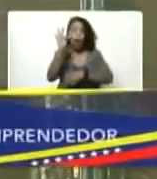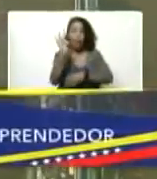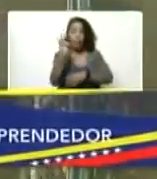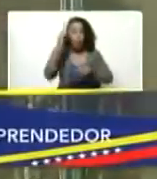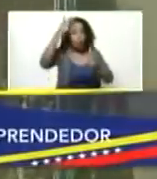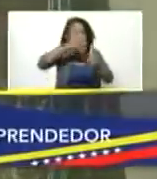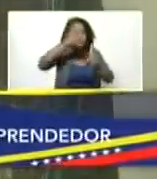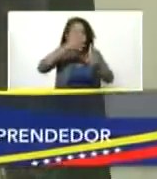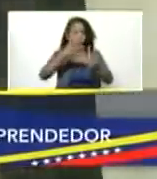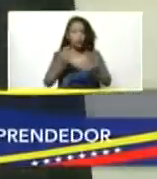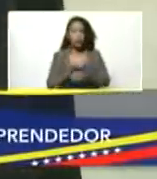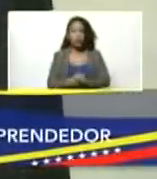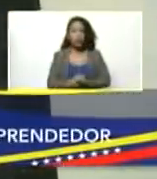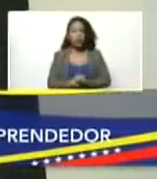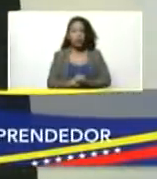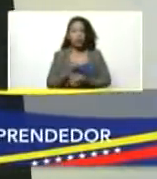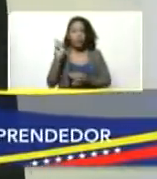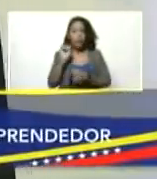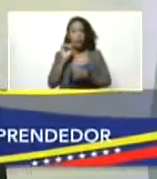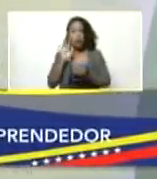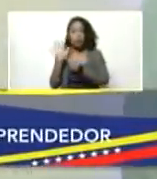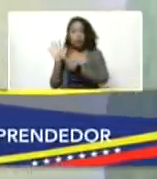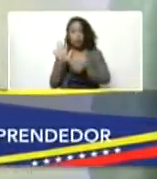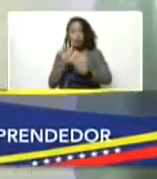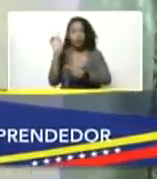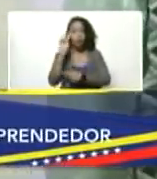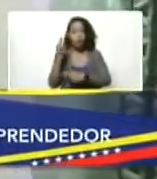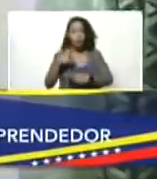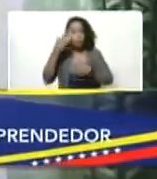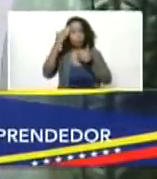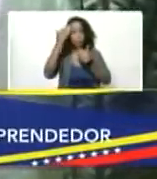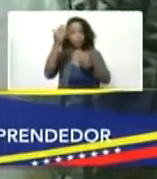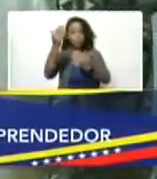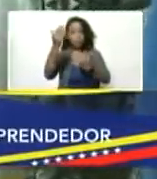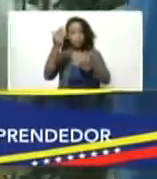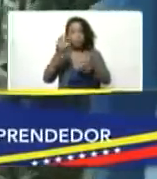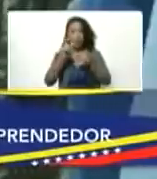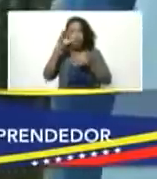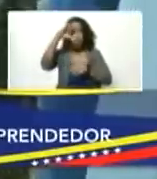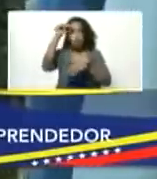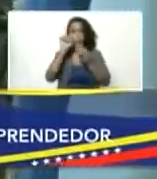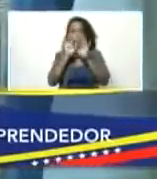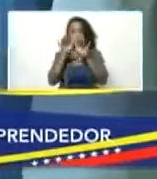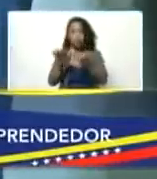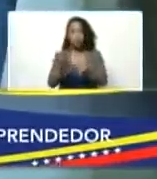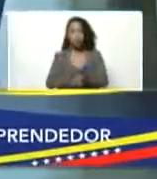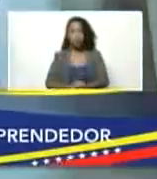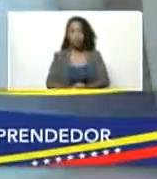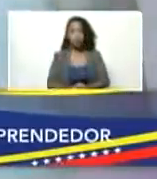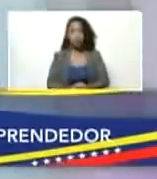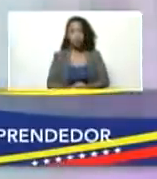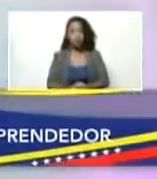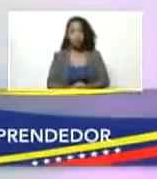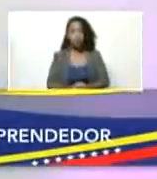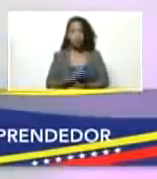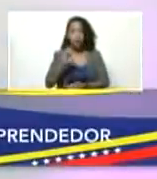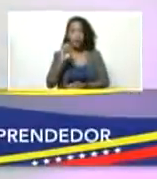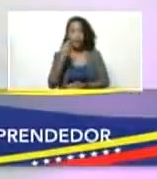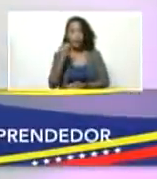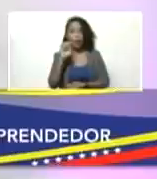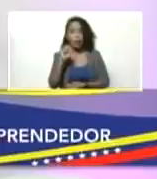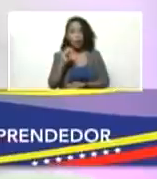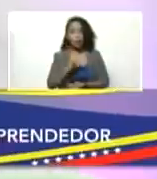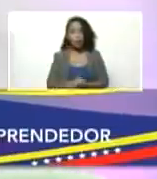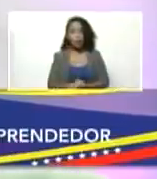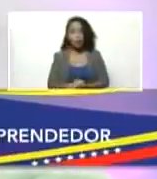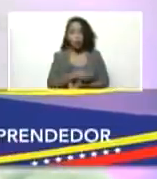de la creación de las vitrinas Venezuela. Mi saludo, que Dios me la bendiga. Saludos por aquí. Ah, Eric.